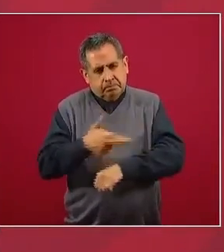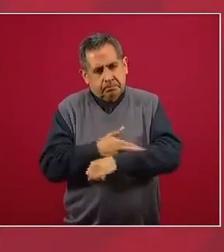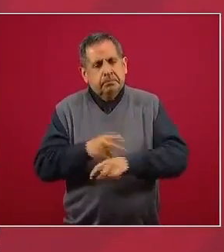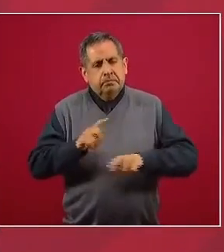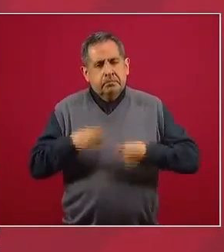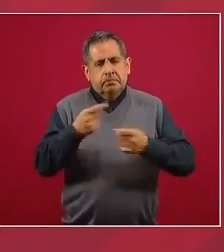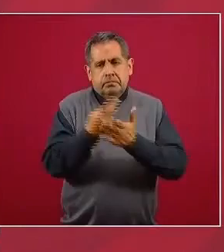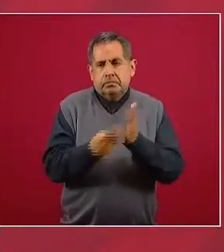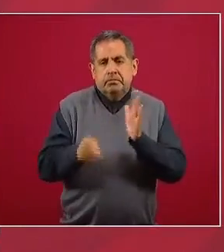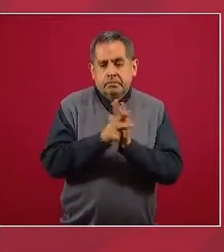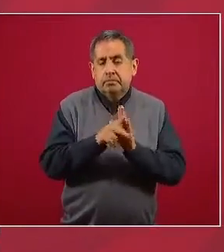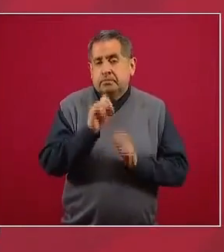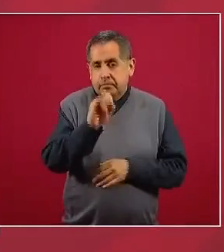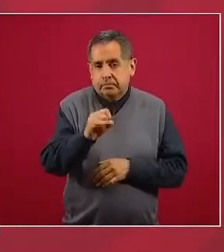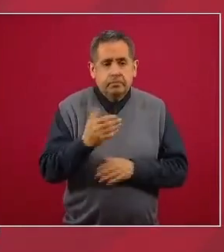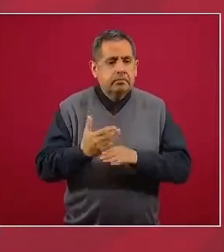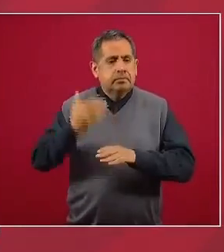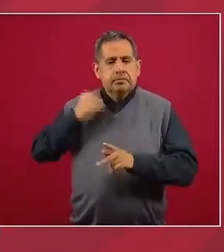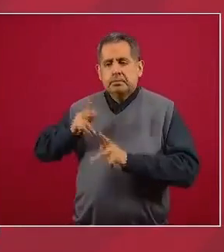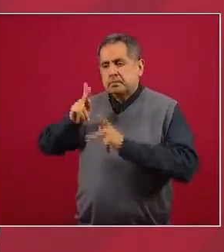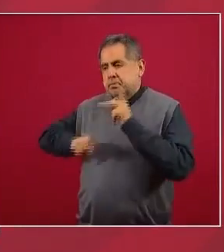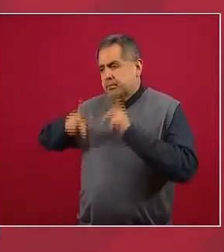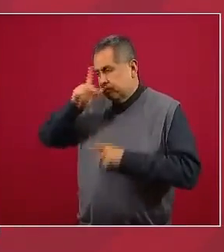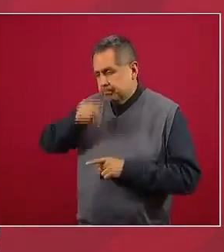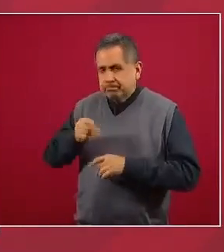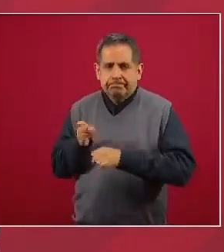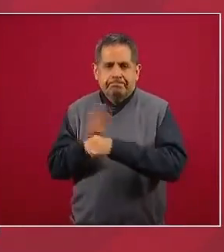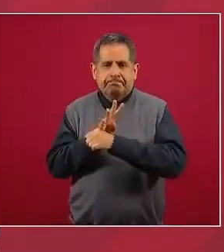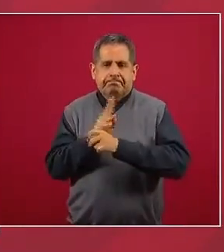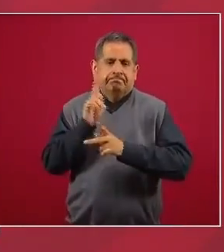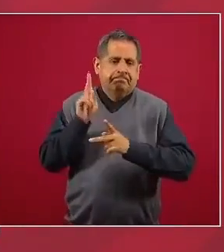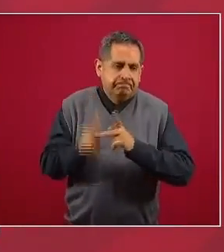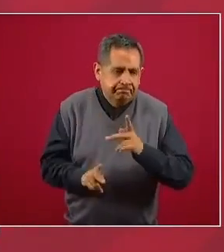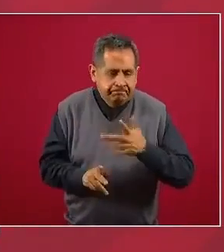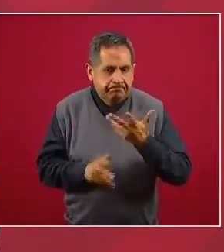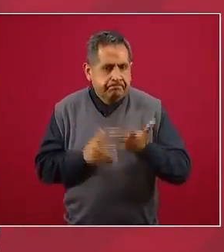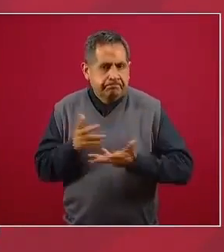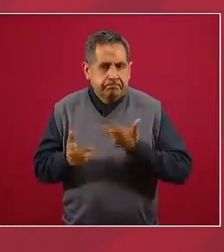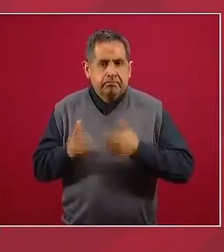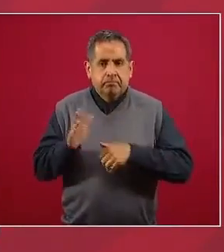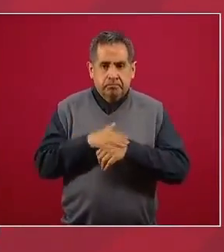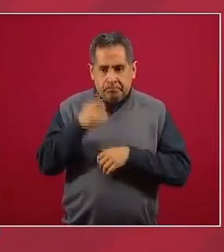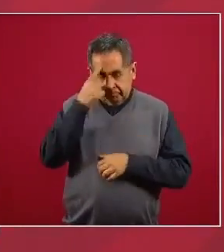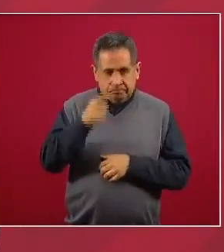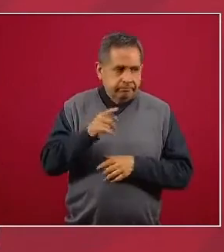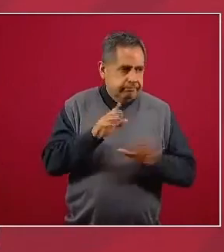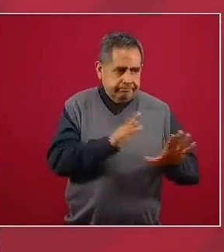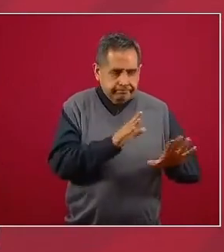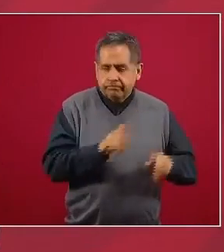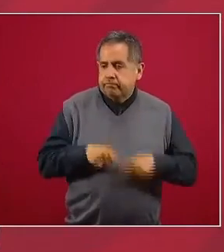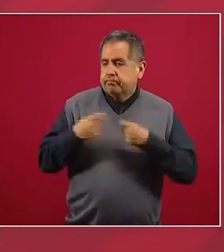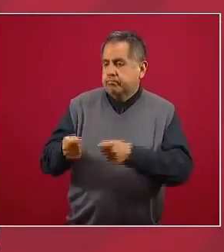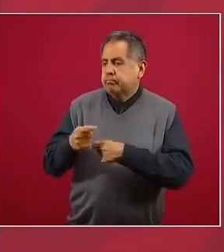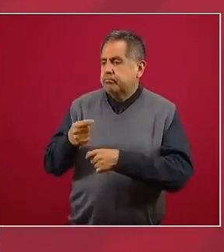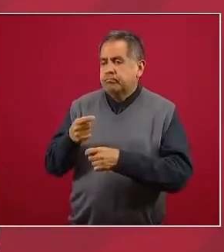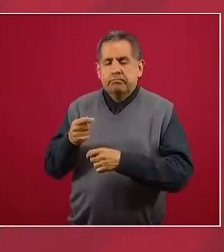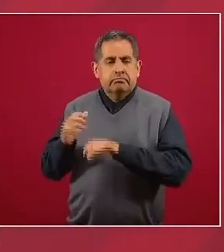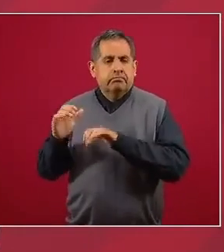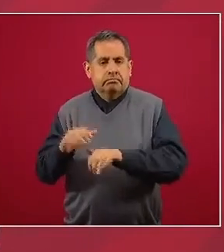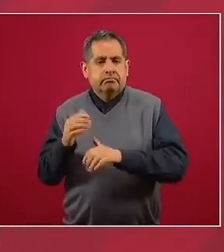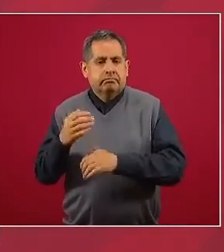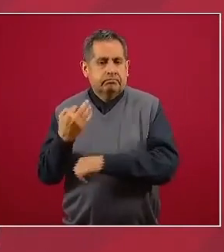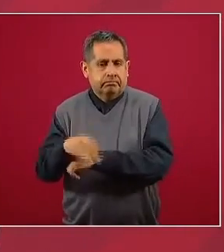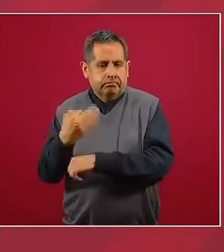basificación, mismo que se interrumpió temporalmente ahorita durante el COVID, precisamente para poder contratar a estos trabajadores